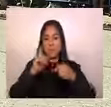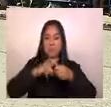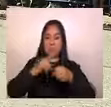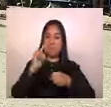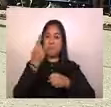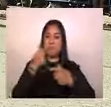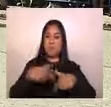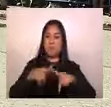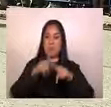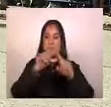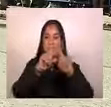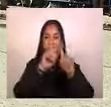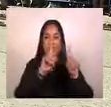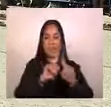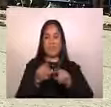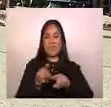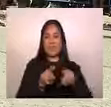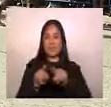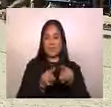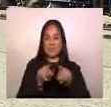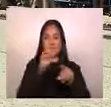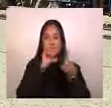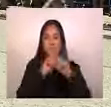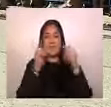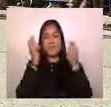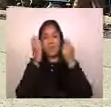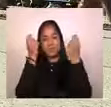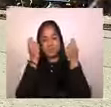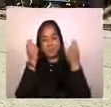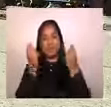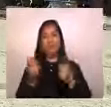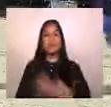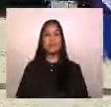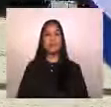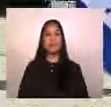ocupando primeros lugares en diferentes concursos y festivales.